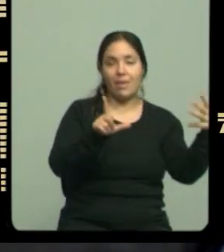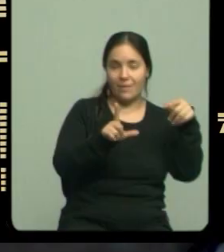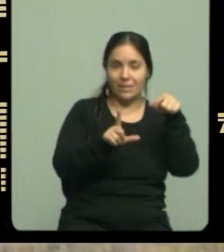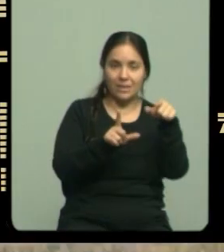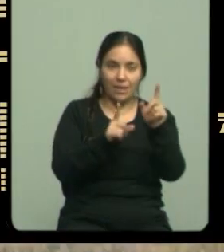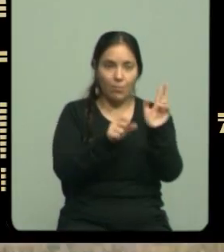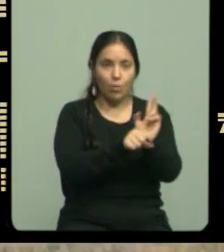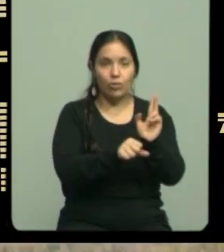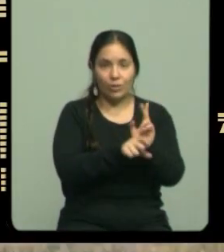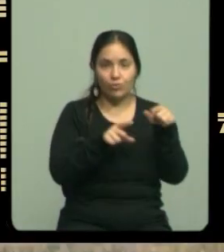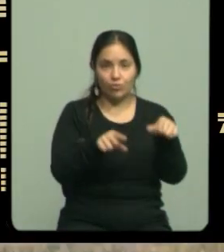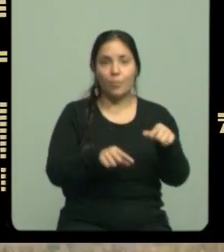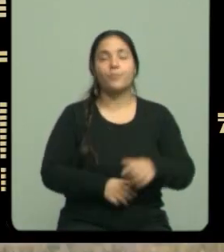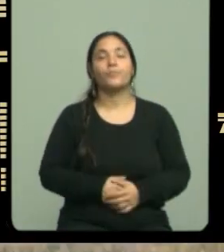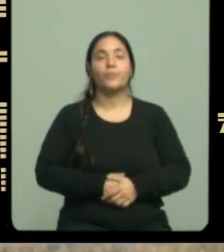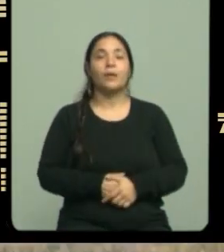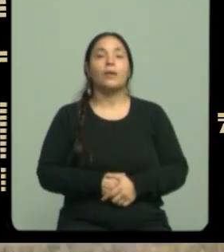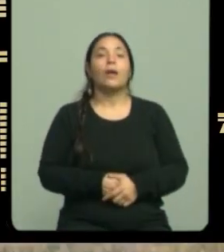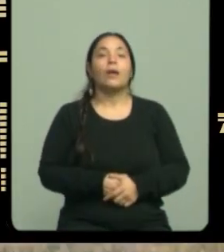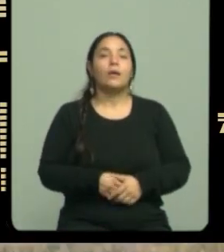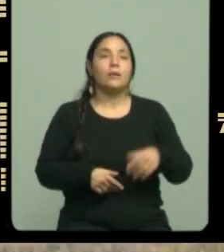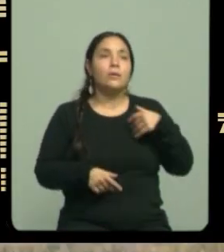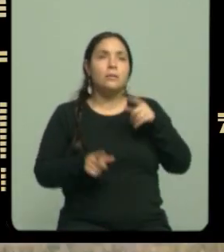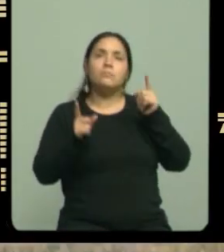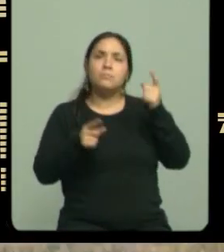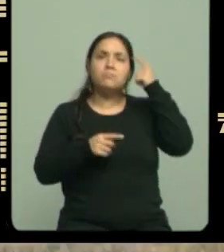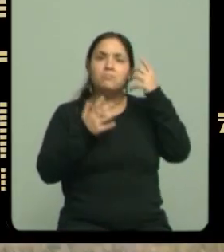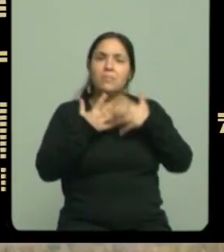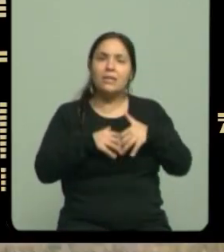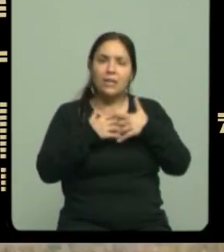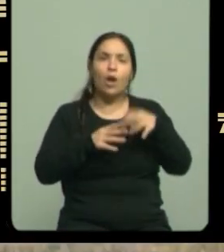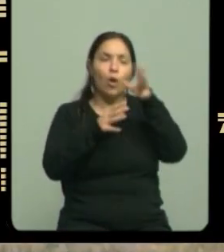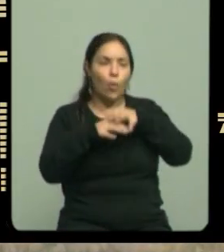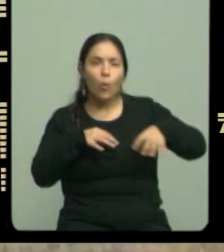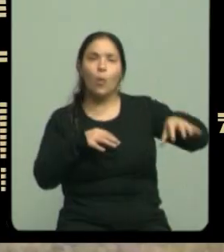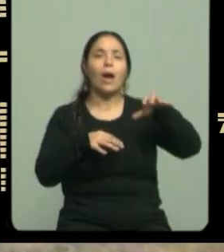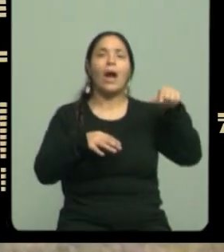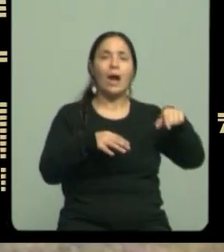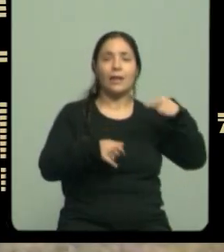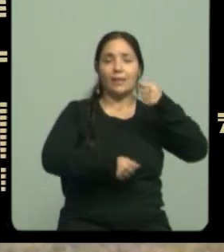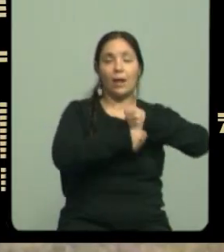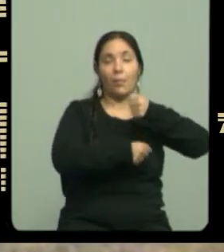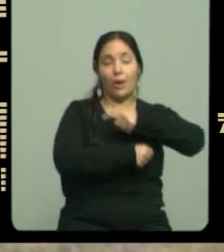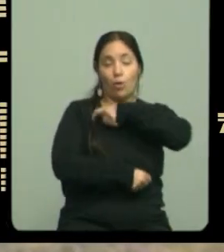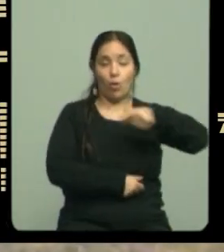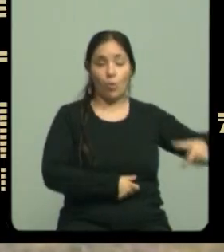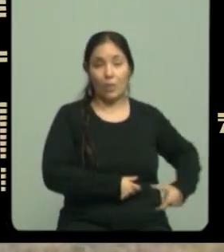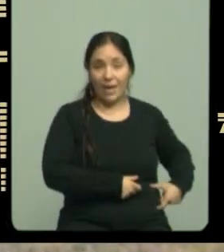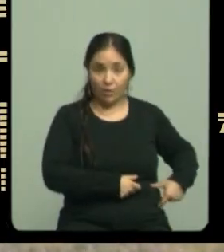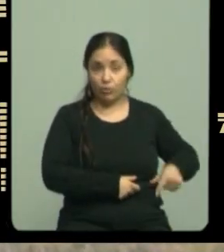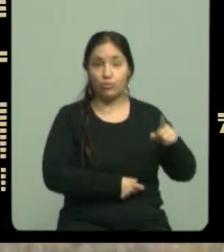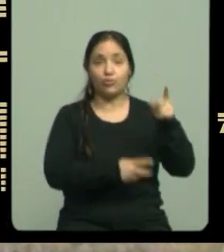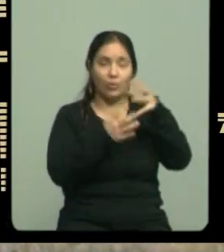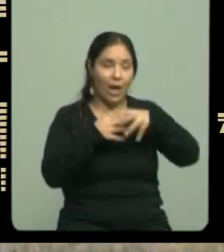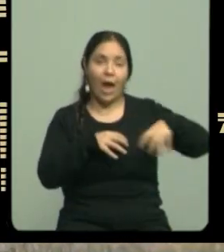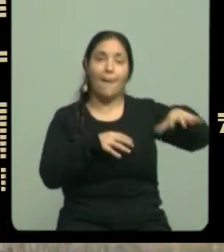las diversidades. Esto se me ocurre trasladarlo también un poco a lo que sucede en los ámbitos gubernamentales, sin hablar específicamente de un